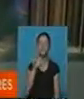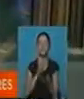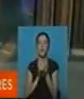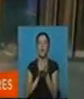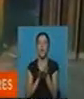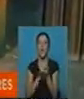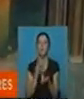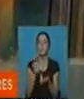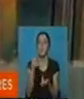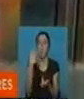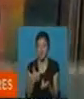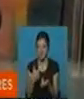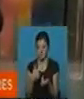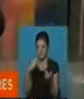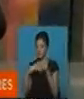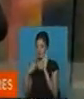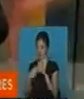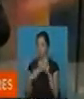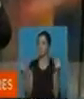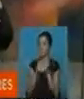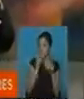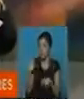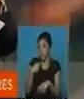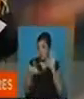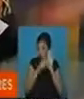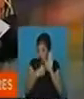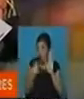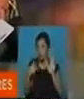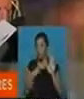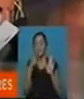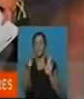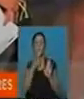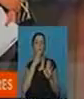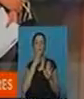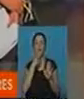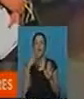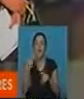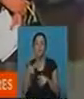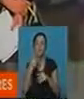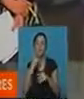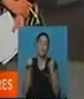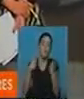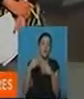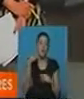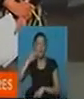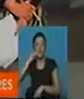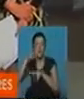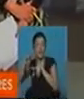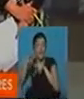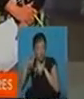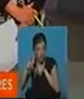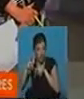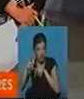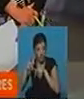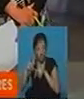arma. Esto es, hay gente que legítimamente puede tener un arma porque son cazadores, digamos, hay muchas condiciones en que no debería